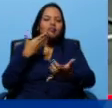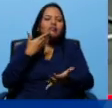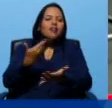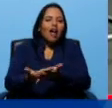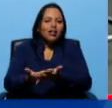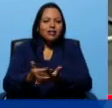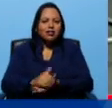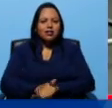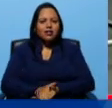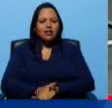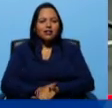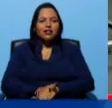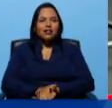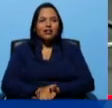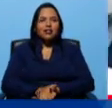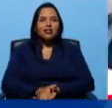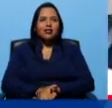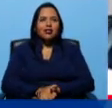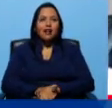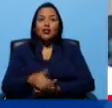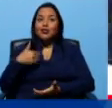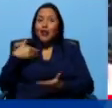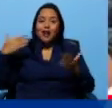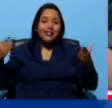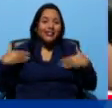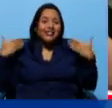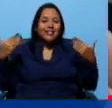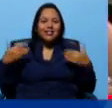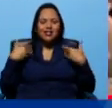Gracias, señor. Estoy muy contenta